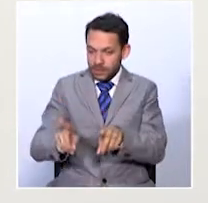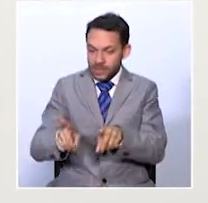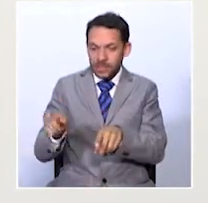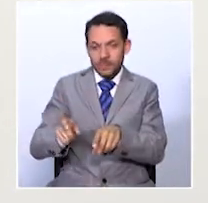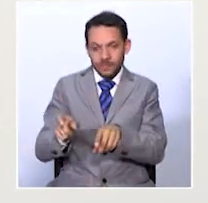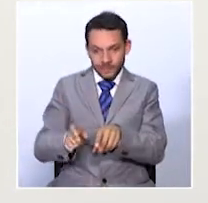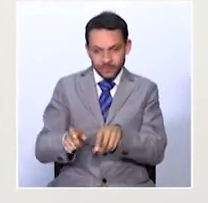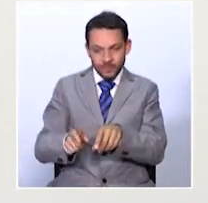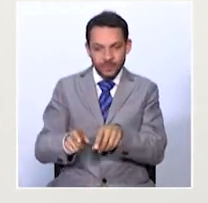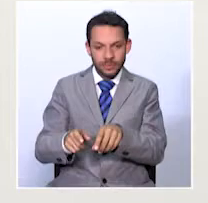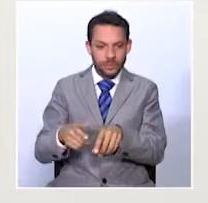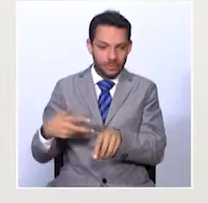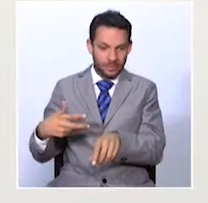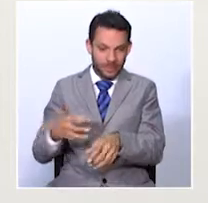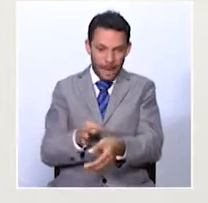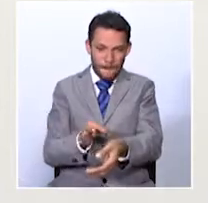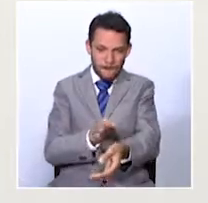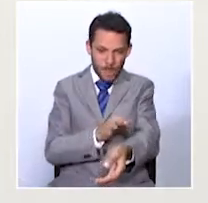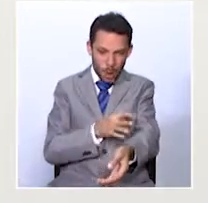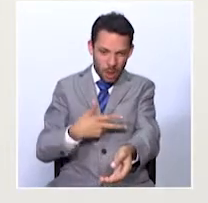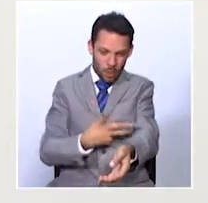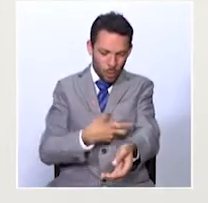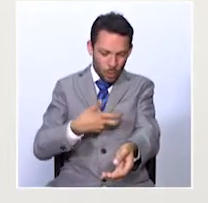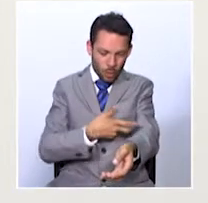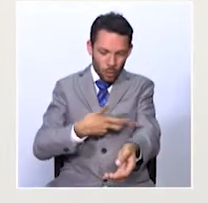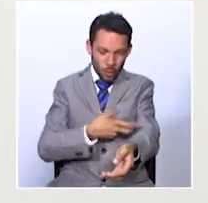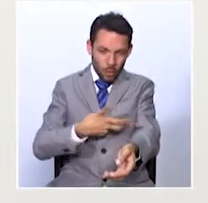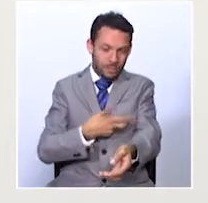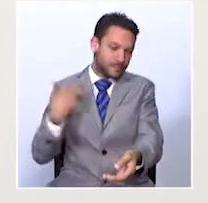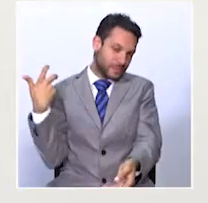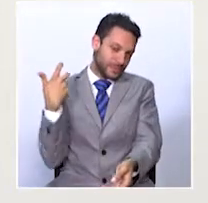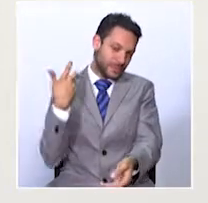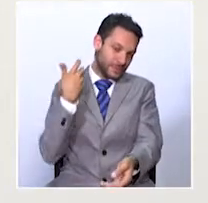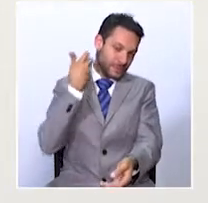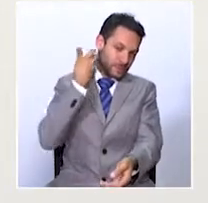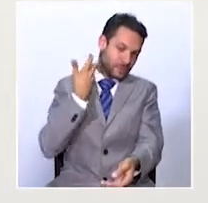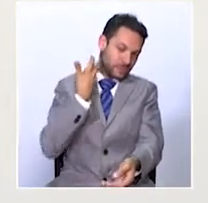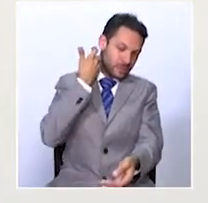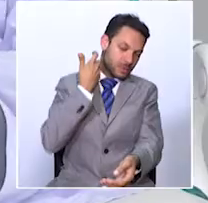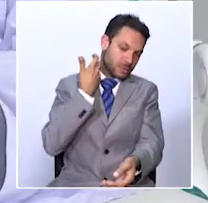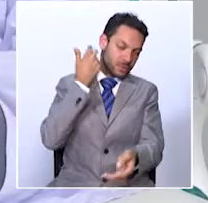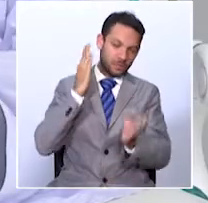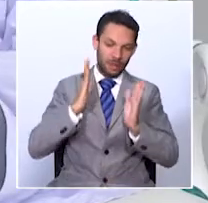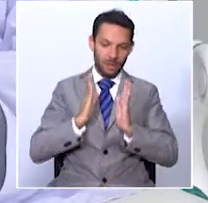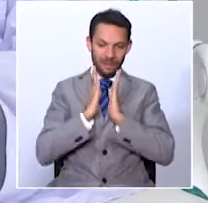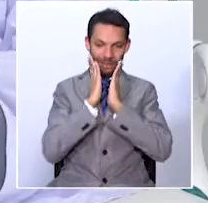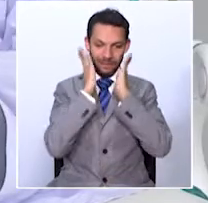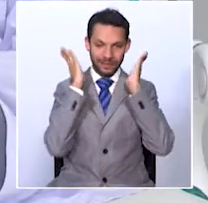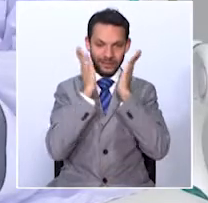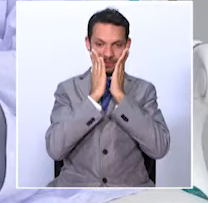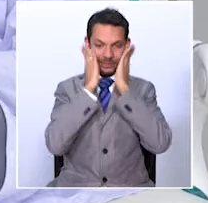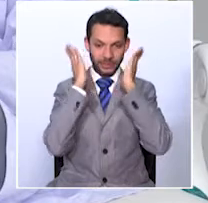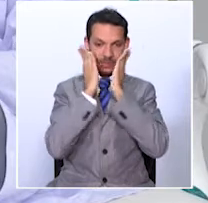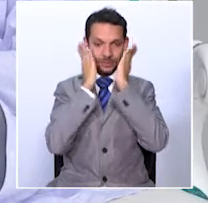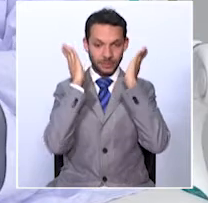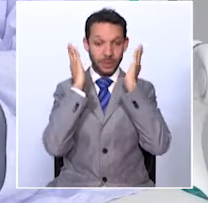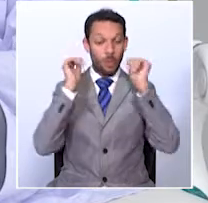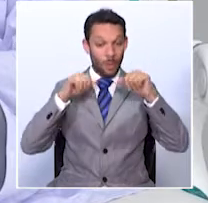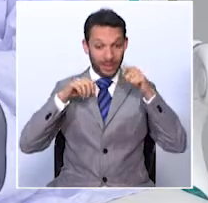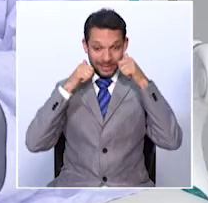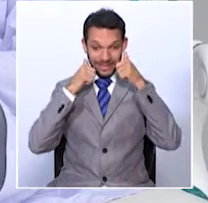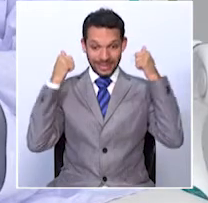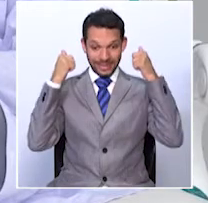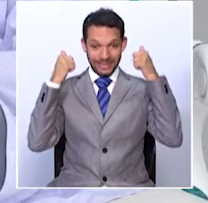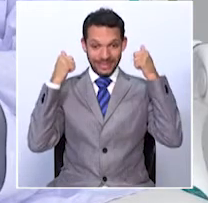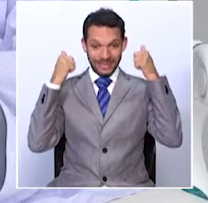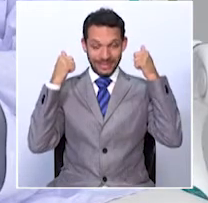aplicación de grasita de la misma persona como complemento a esta cirugía, porque nosotros podemos estirar mucho un tejido y de